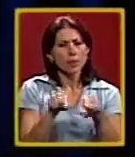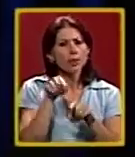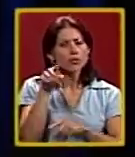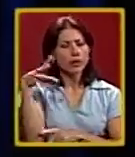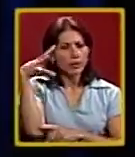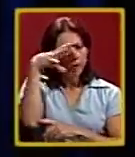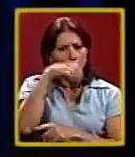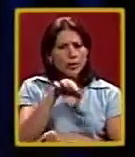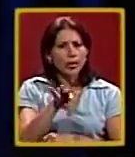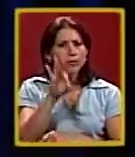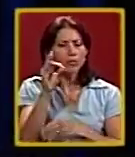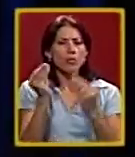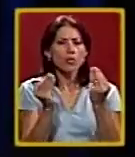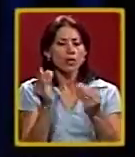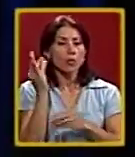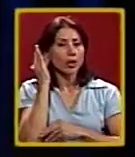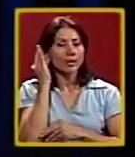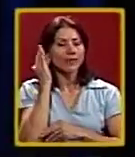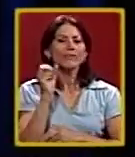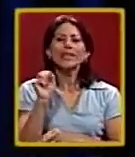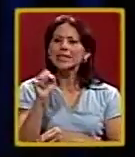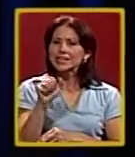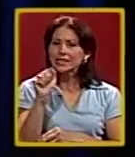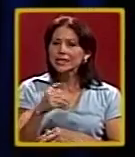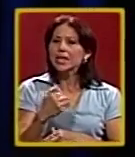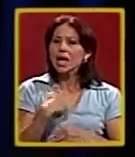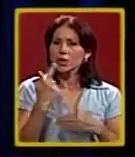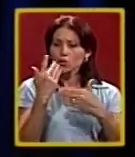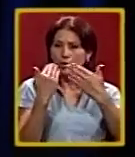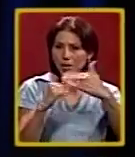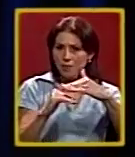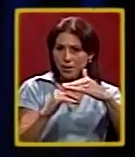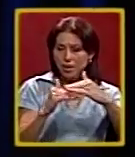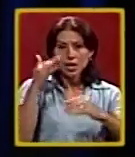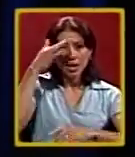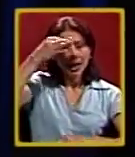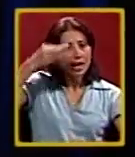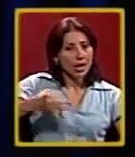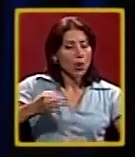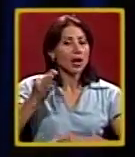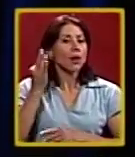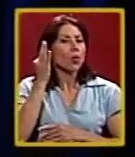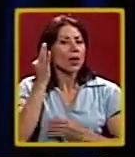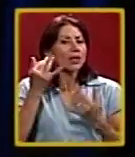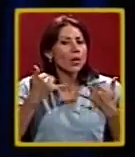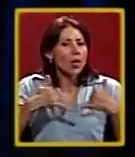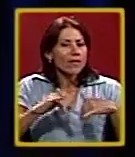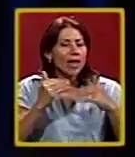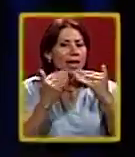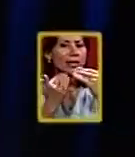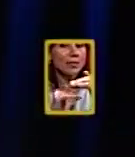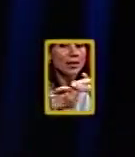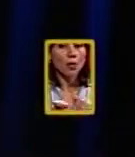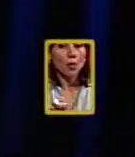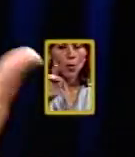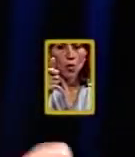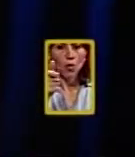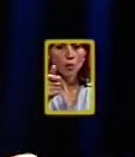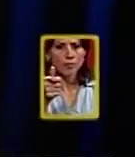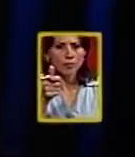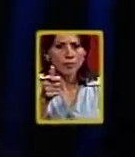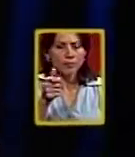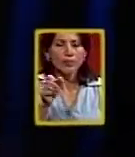mucha mujer. Sí hay un límite, yo sí creo que a la mujer sí todavía nos limitan un poco el